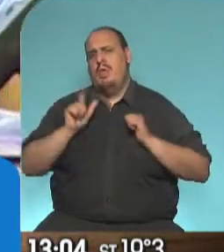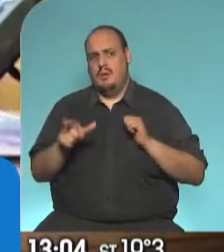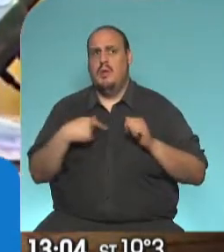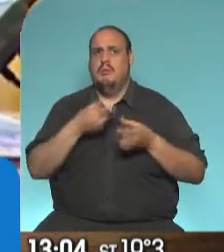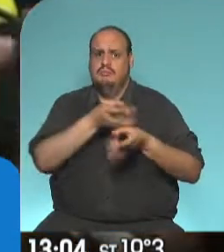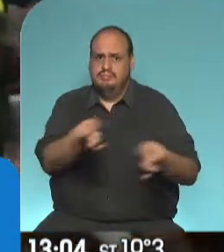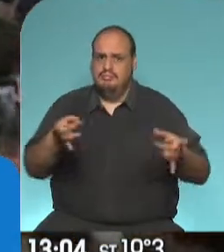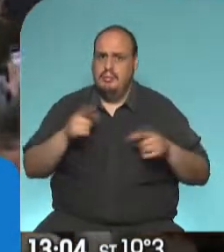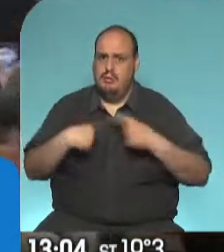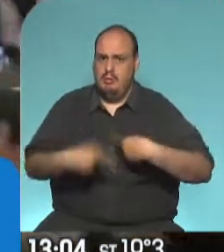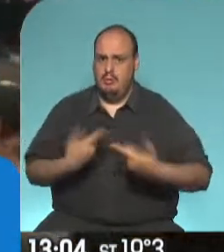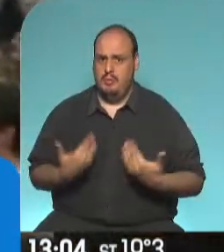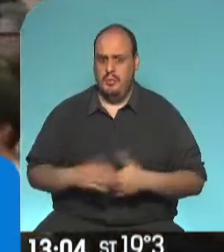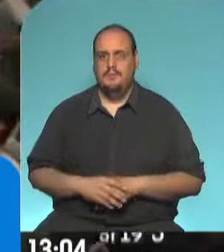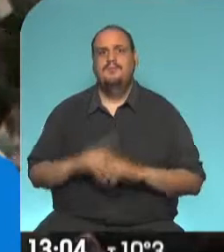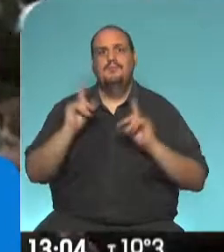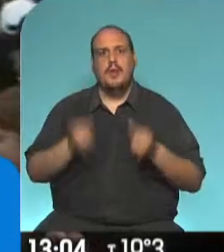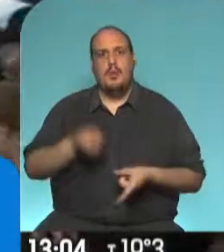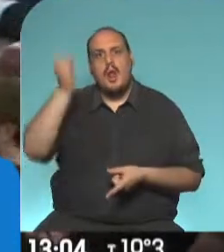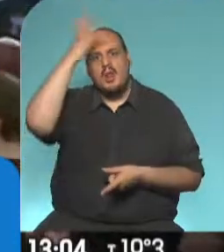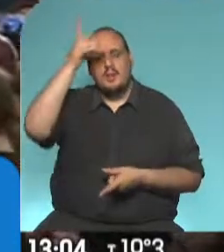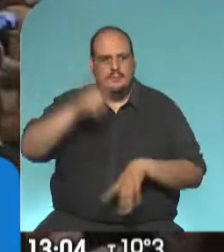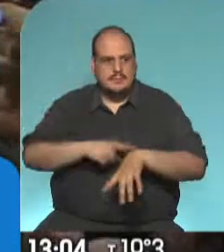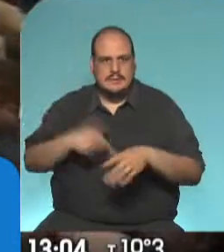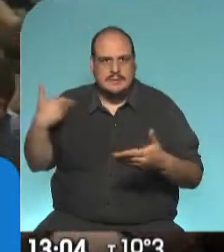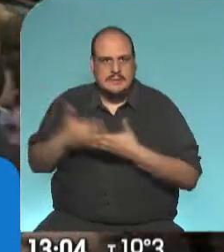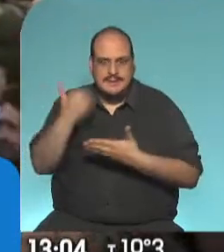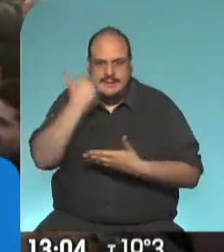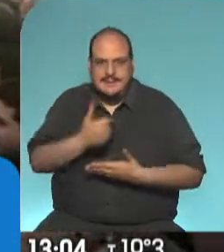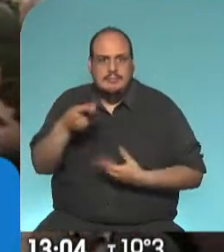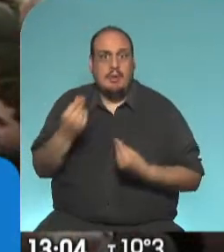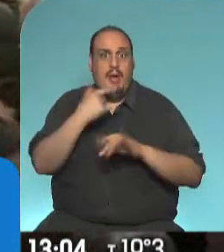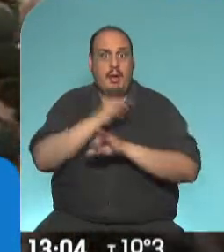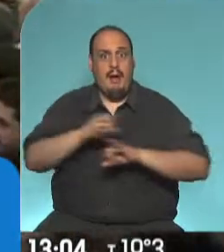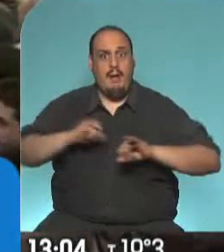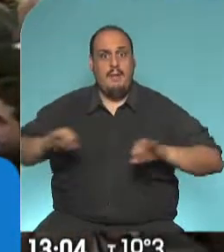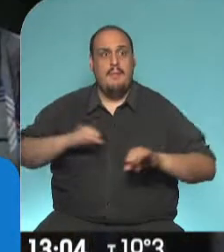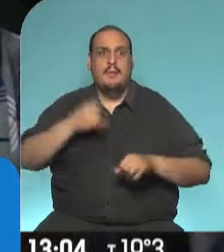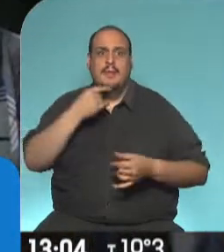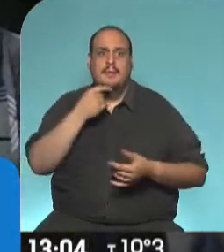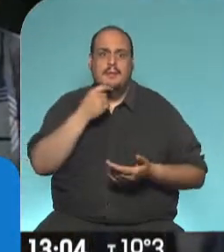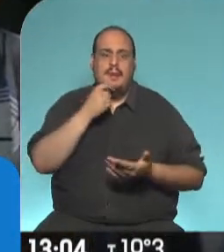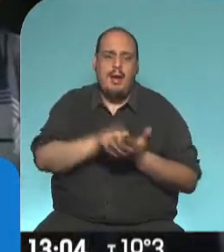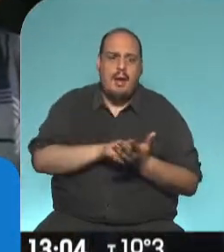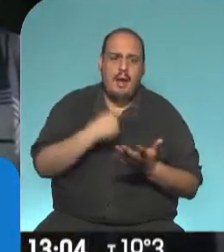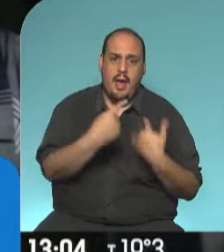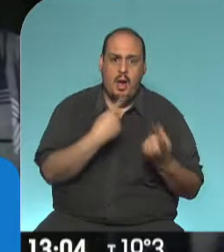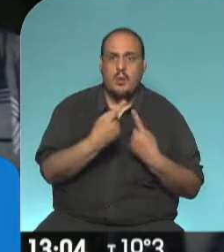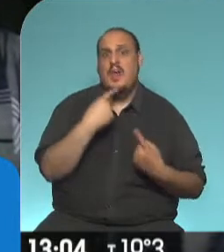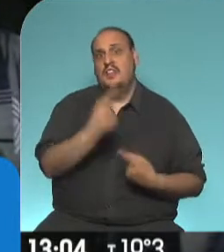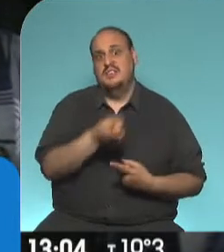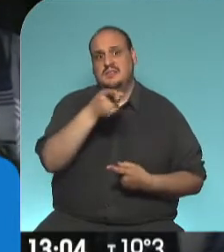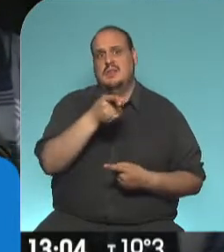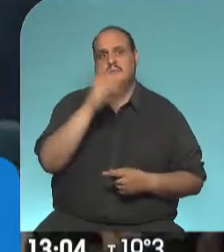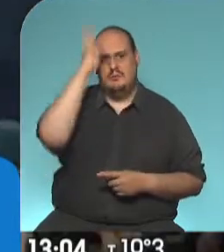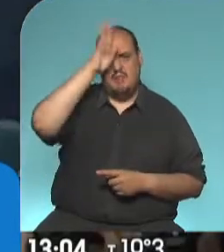contagiando. Pero Trump está urgido por el tiempo en una campaña en la que la mayoría de las encuestas pronostican su derrota frente al demócrata